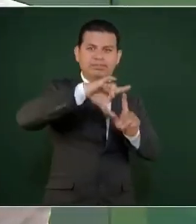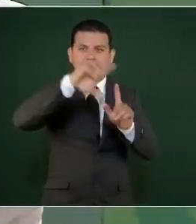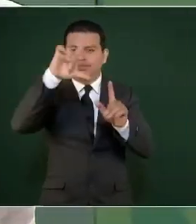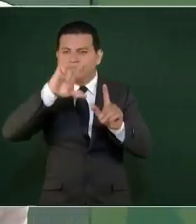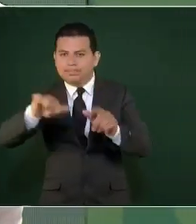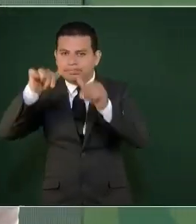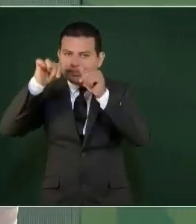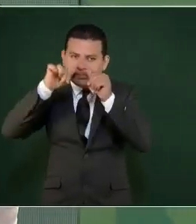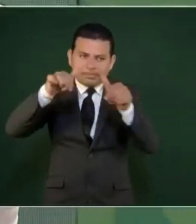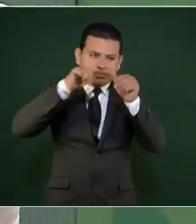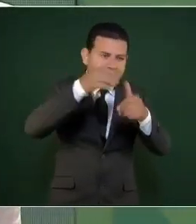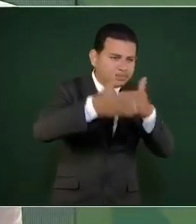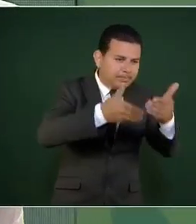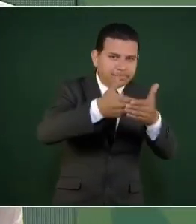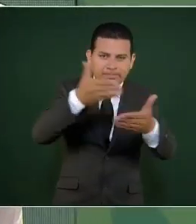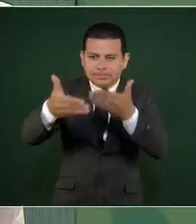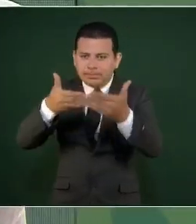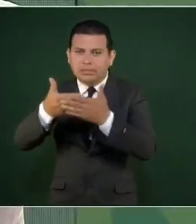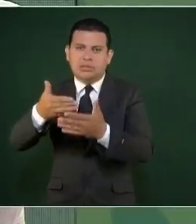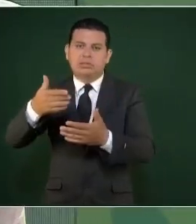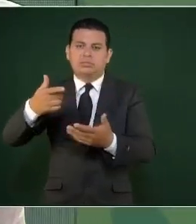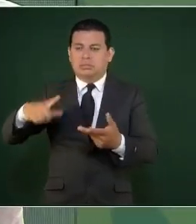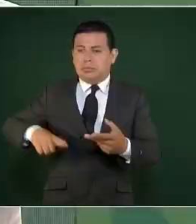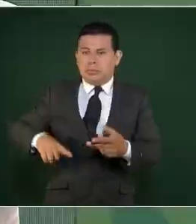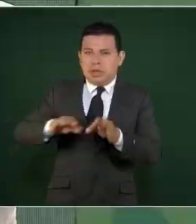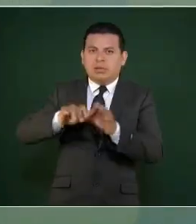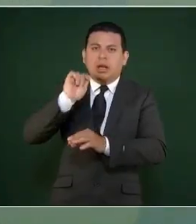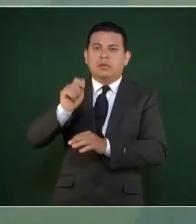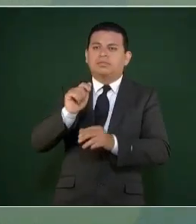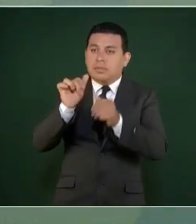servidor público que funcionario público.